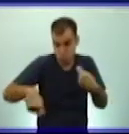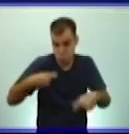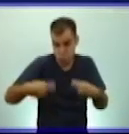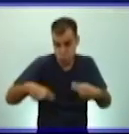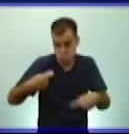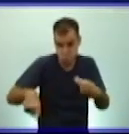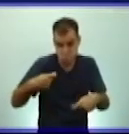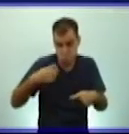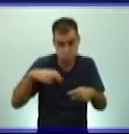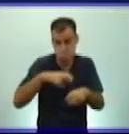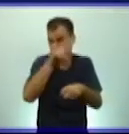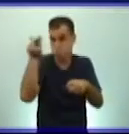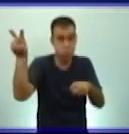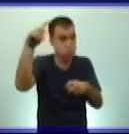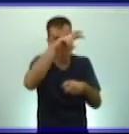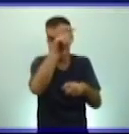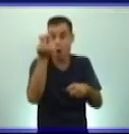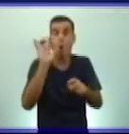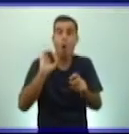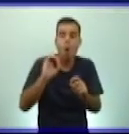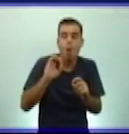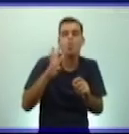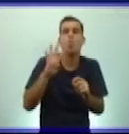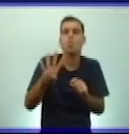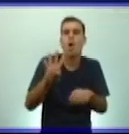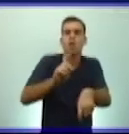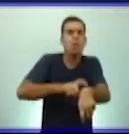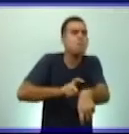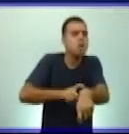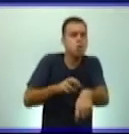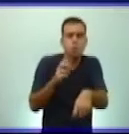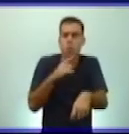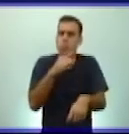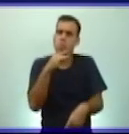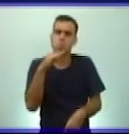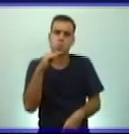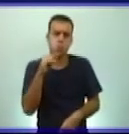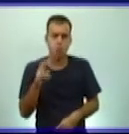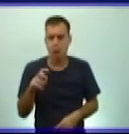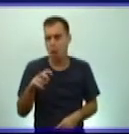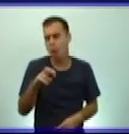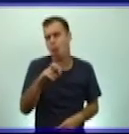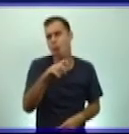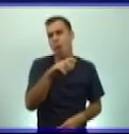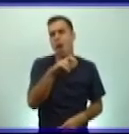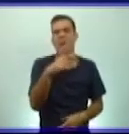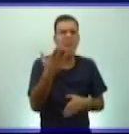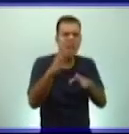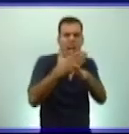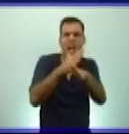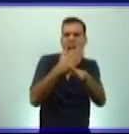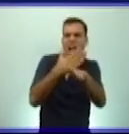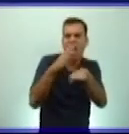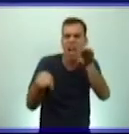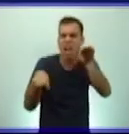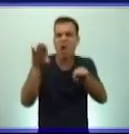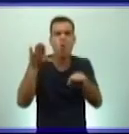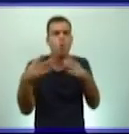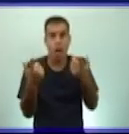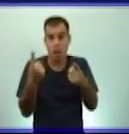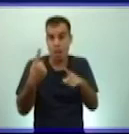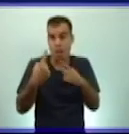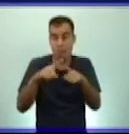la escalera en 4 minutos despacio, ¿qué es lo que ha variado? Porque la energía potencial gravitatoria es la misma,